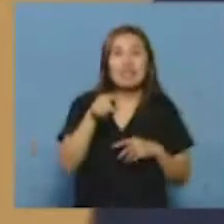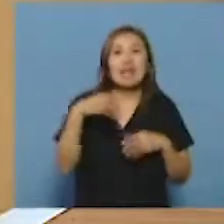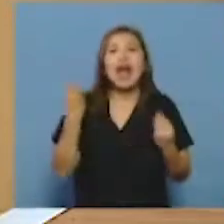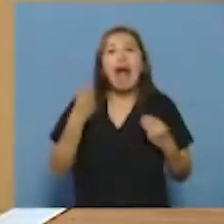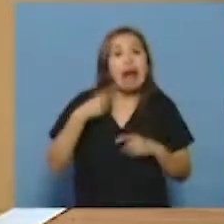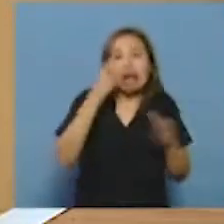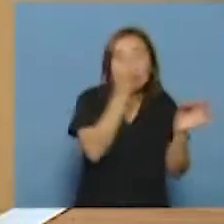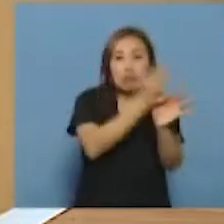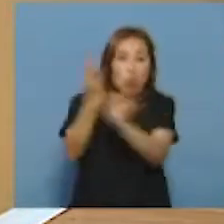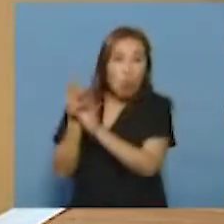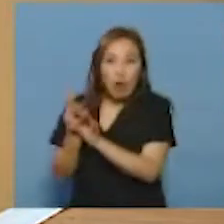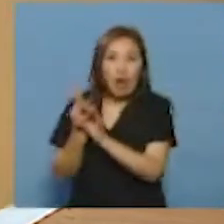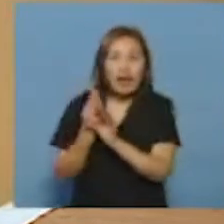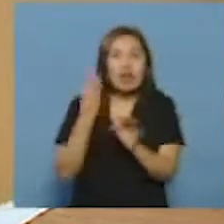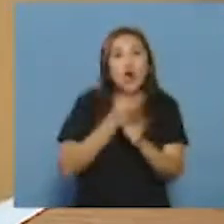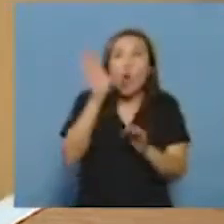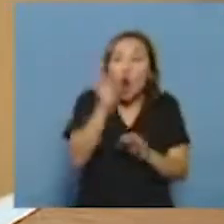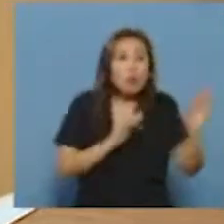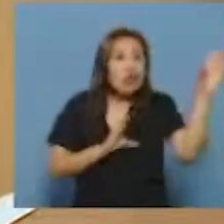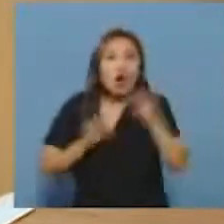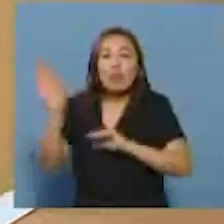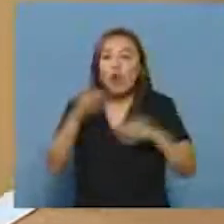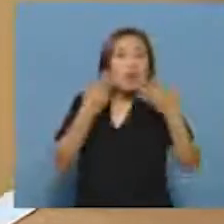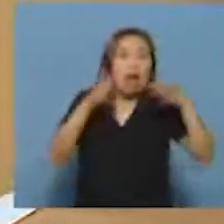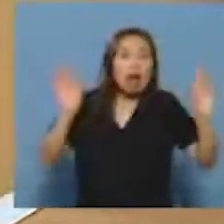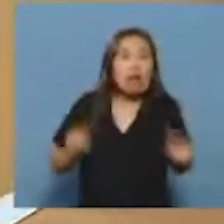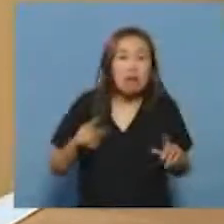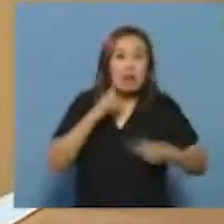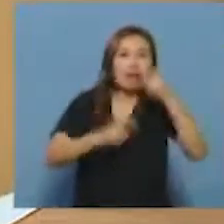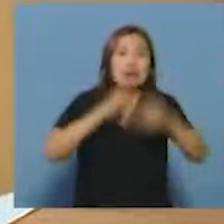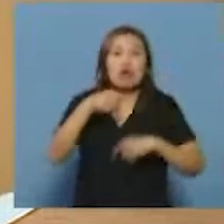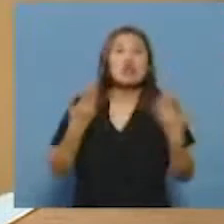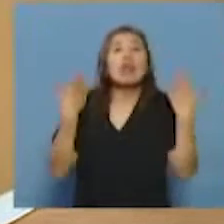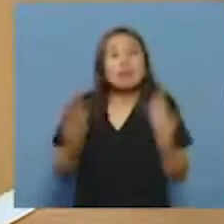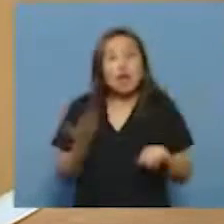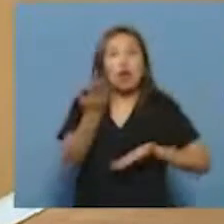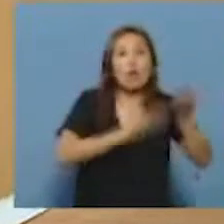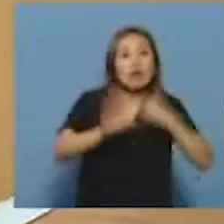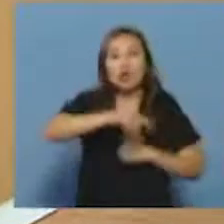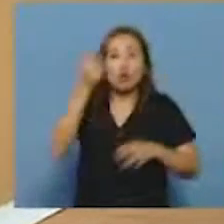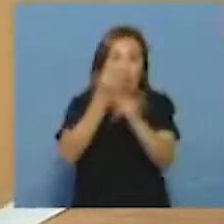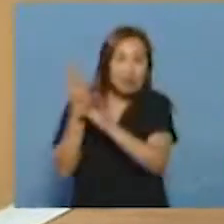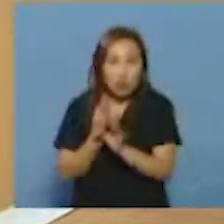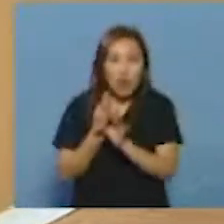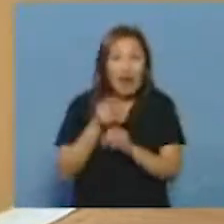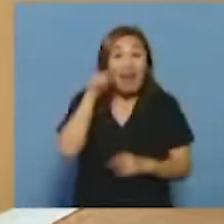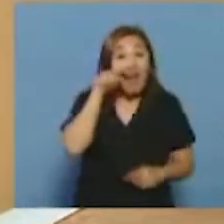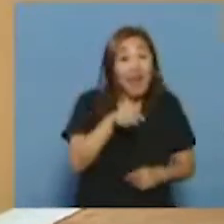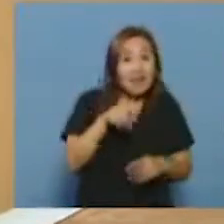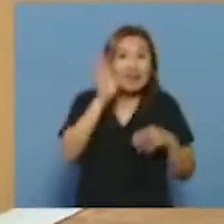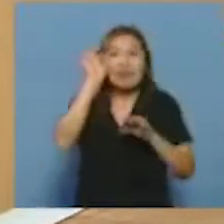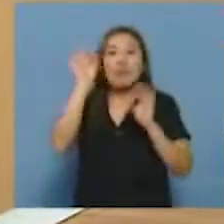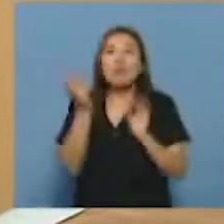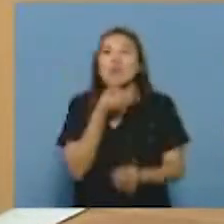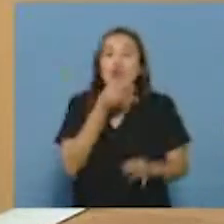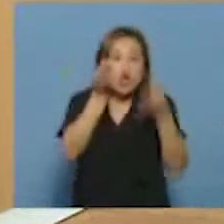las comunidades y le decimos a las comunidades, cópienlo libremente, desarrollenlo y compártanlo con otros. Entre esos ejemplos